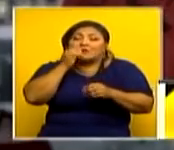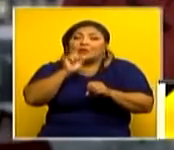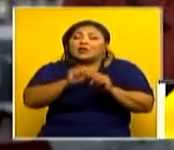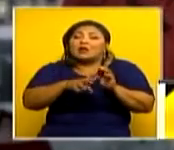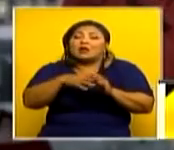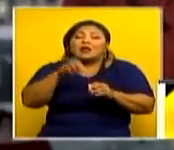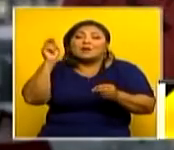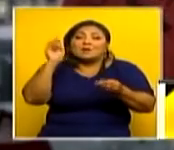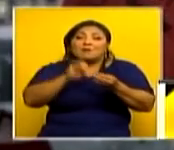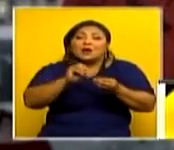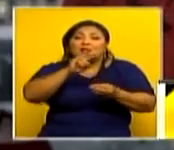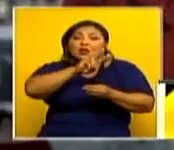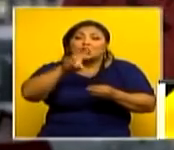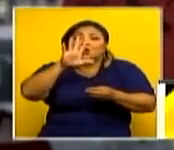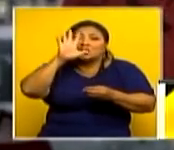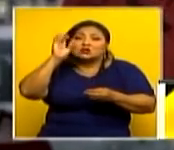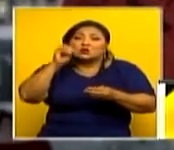de